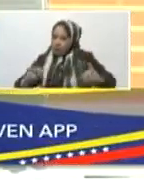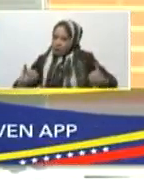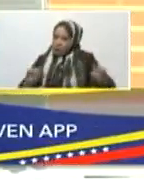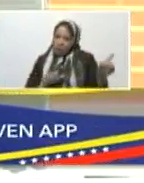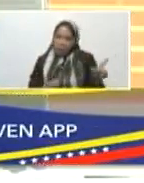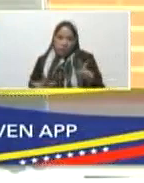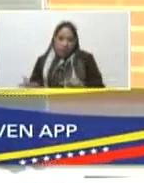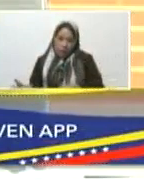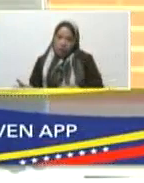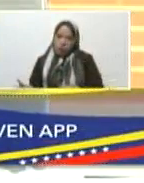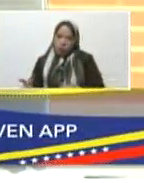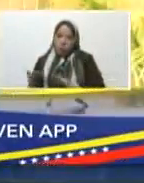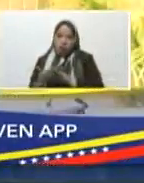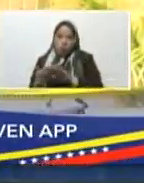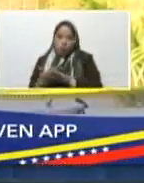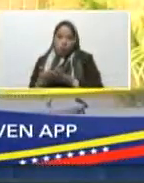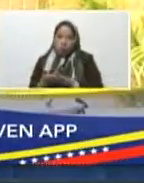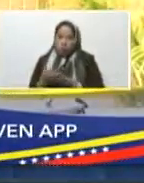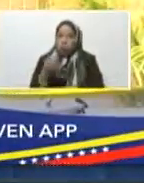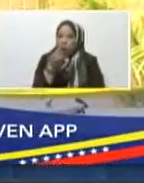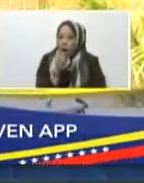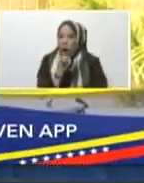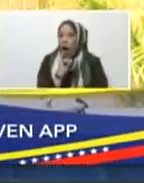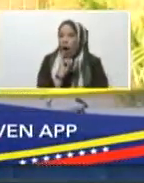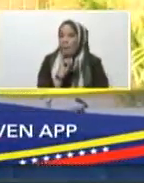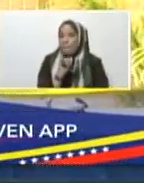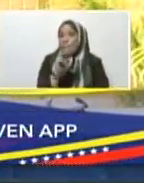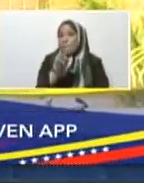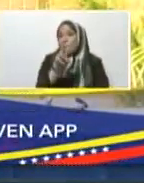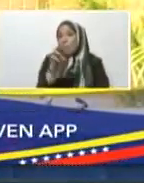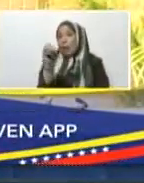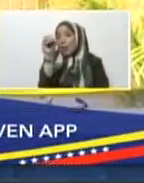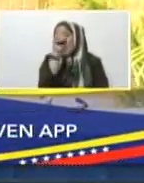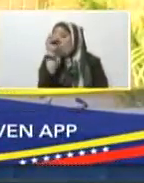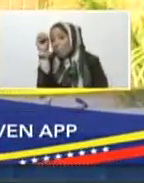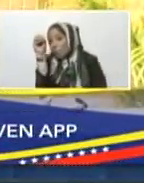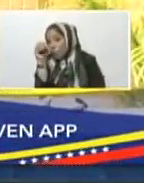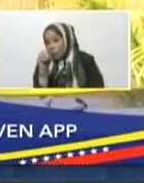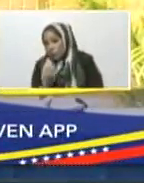están cerrados. Bueno, 20%, vamos